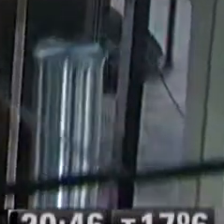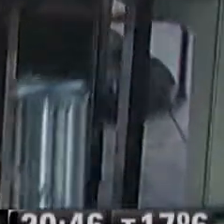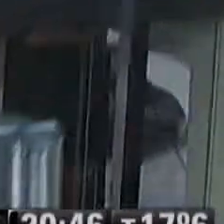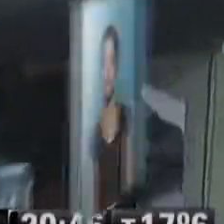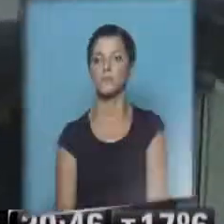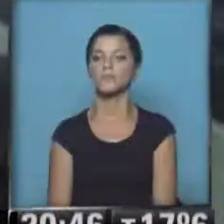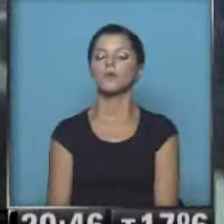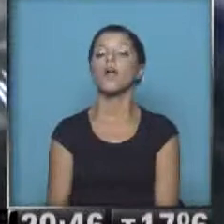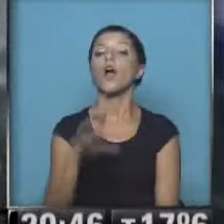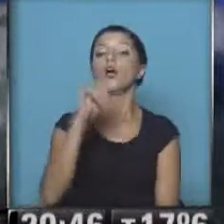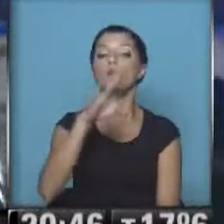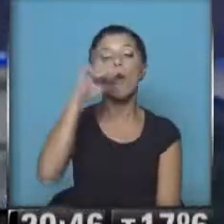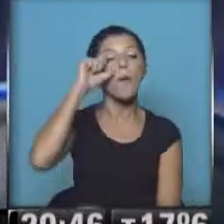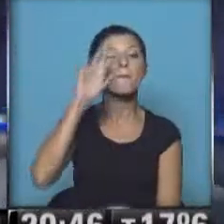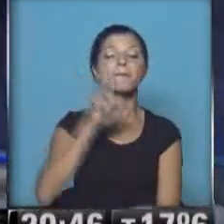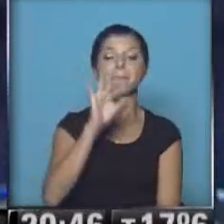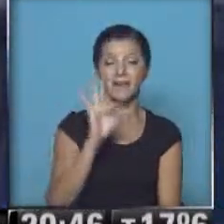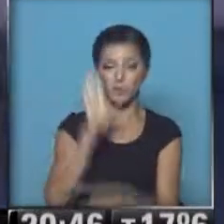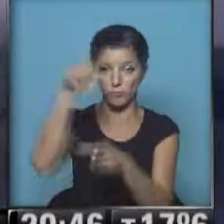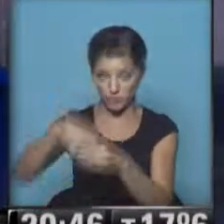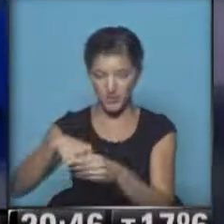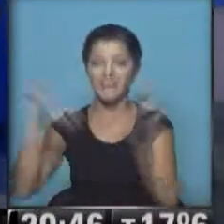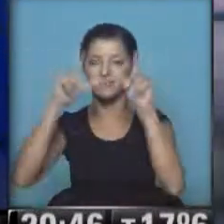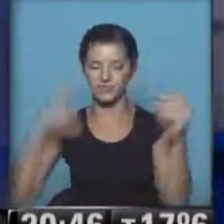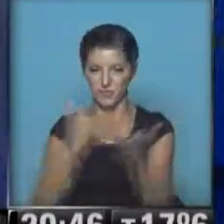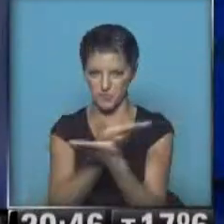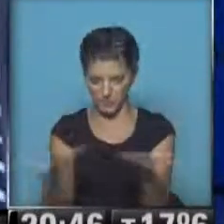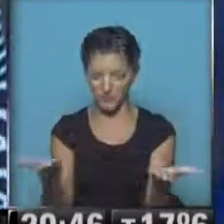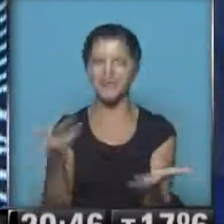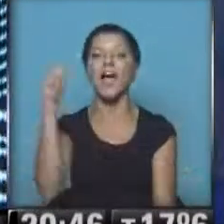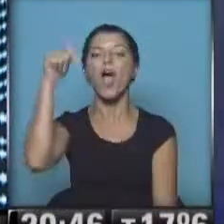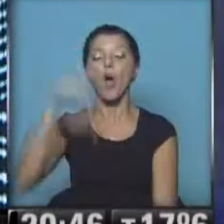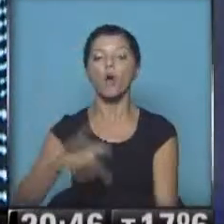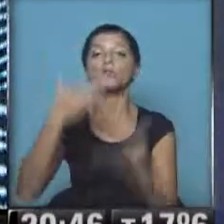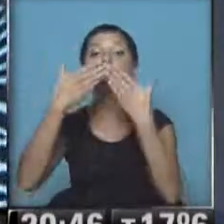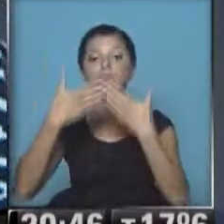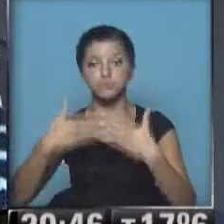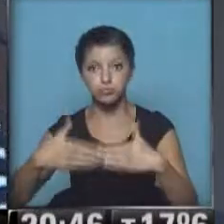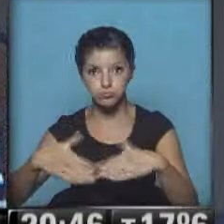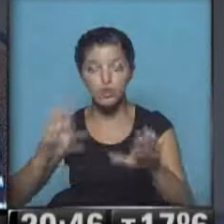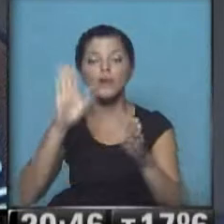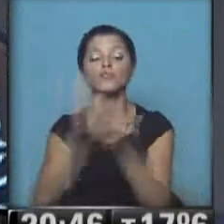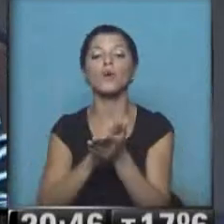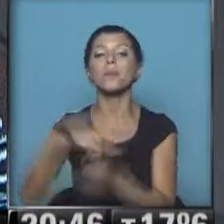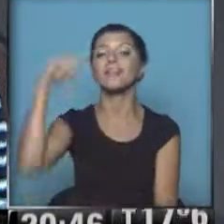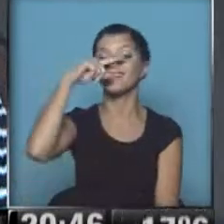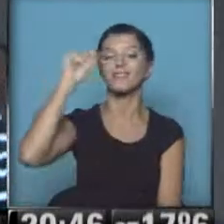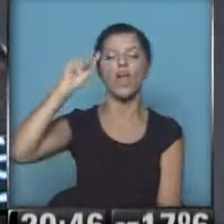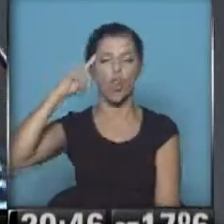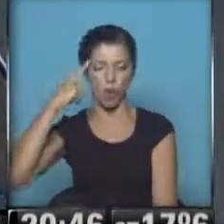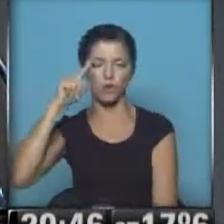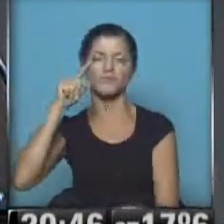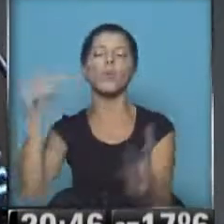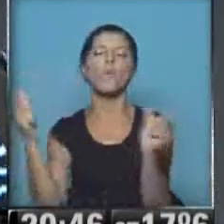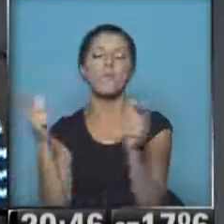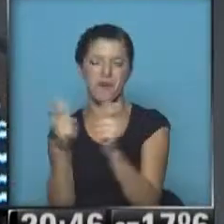Roberto Art entró a la televisión pública. Hoy se realizó el lanzamiento de Los Siete Locos. En realidad, Los Siete Locos es un programa